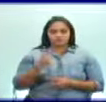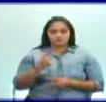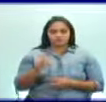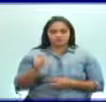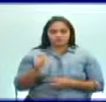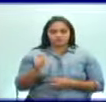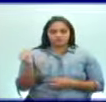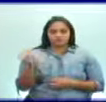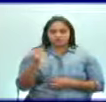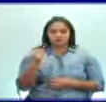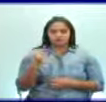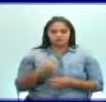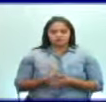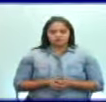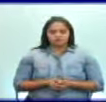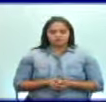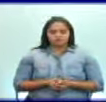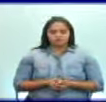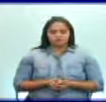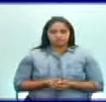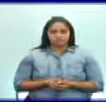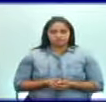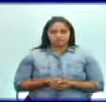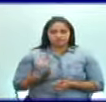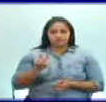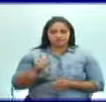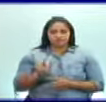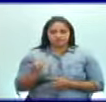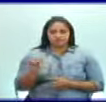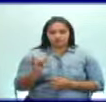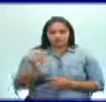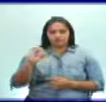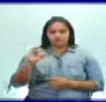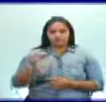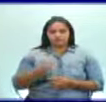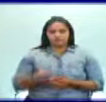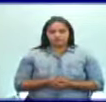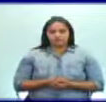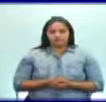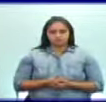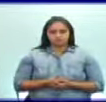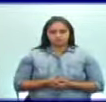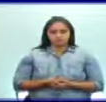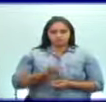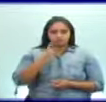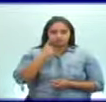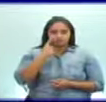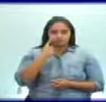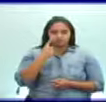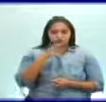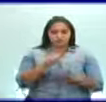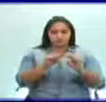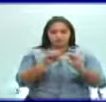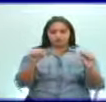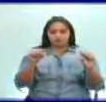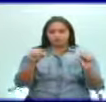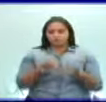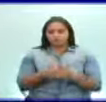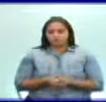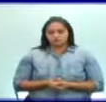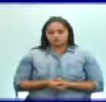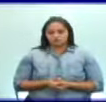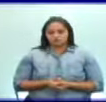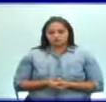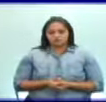-2. Miren bien, el valor de Y es 0. Se observa una ecuación exponencial sencilla.